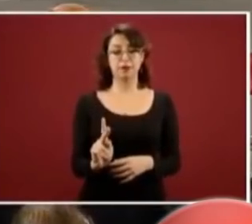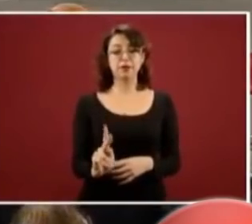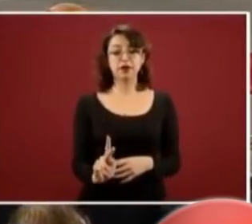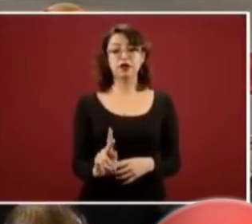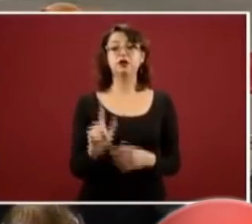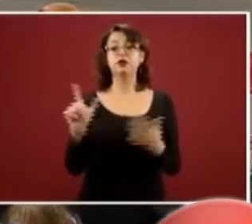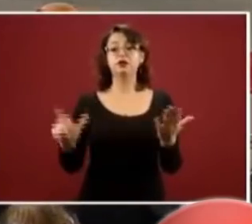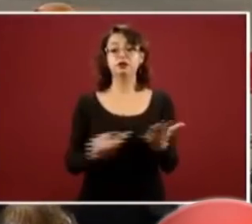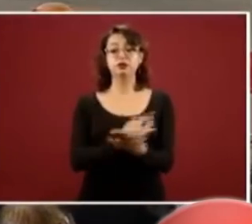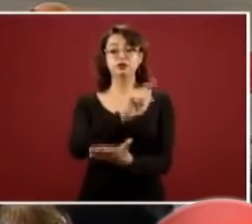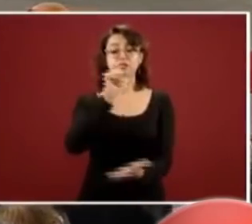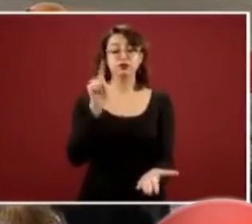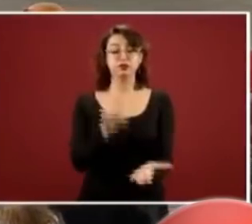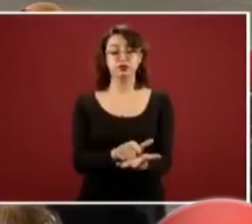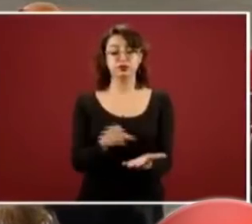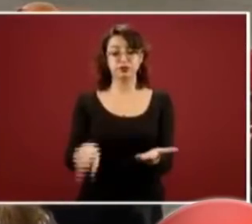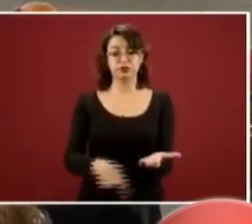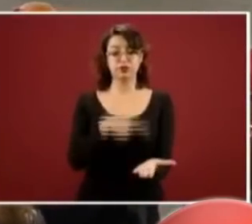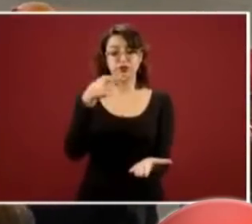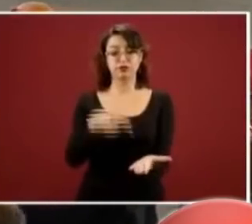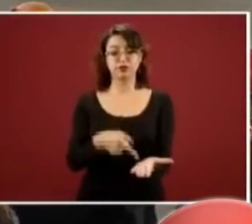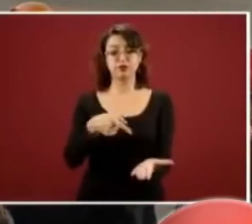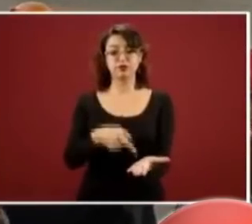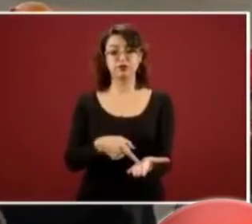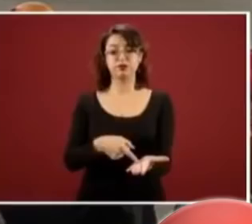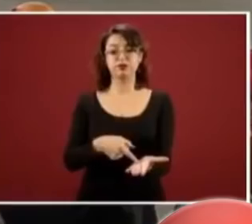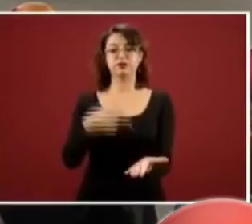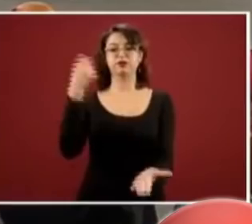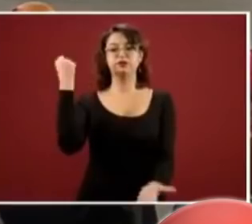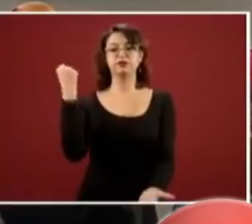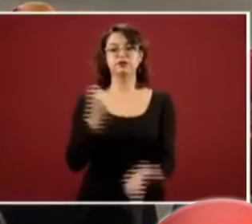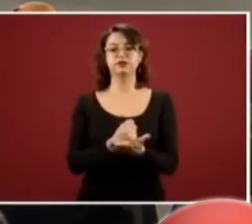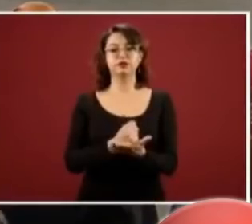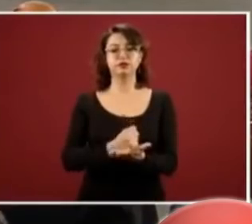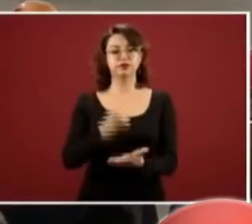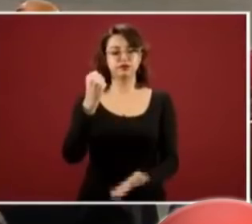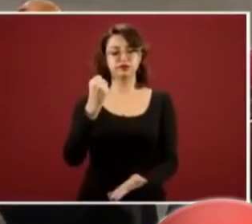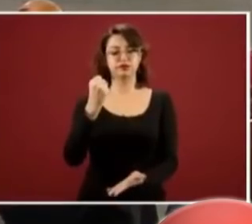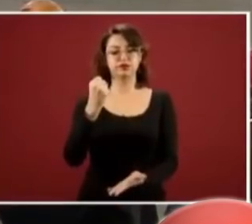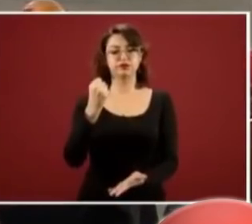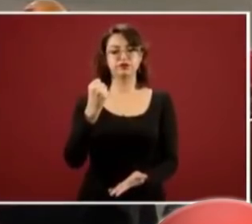es una ley que se aprueba